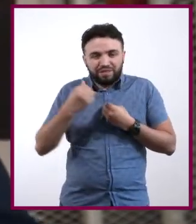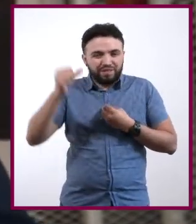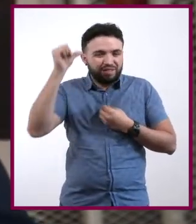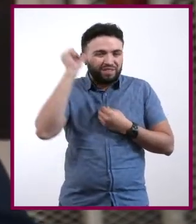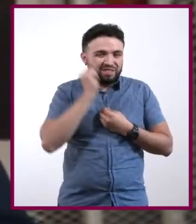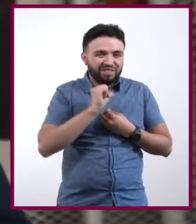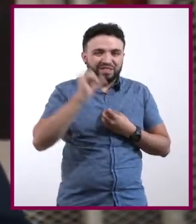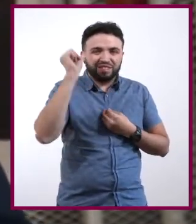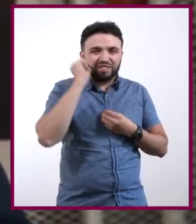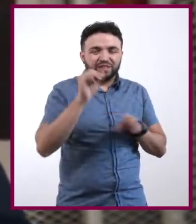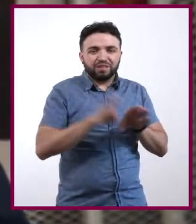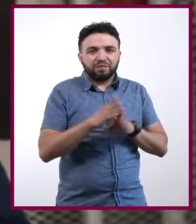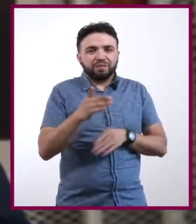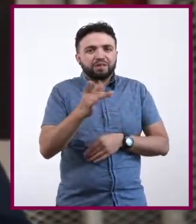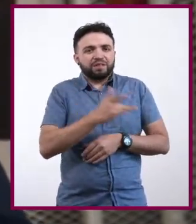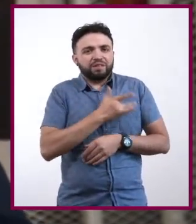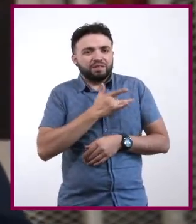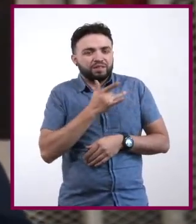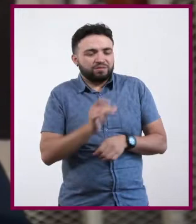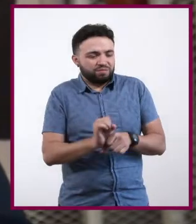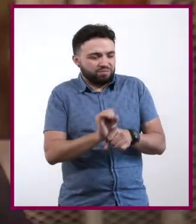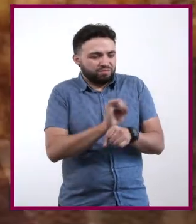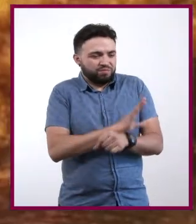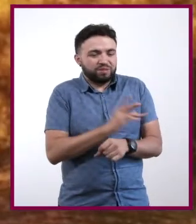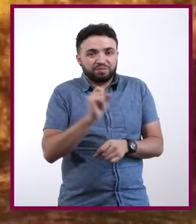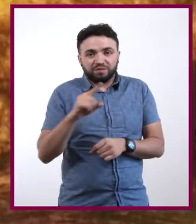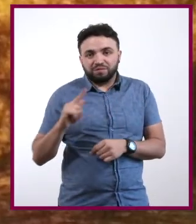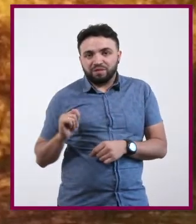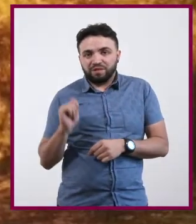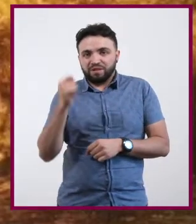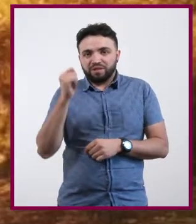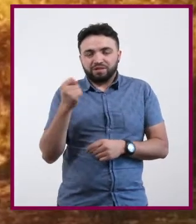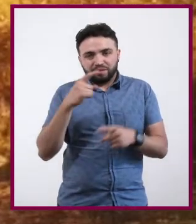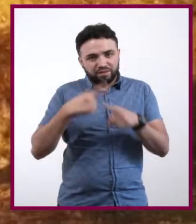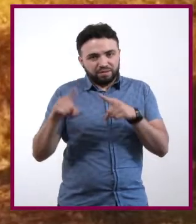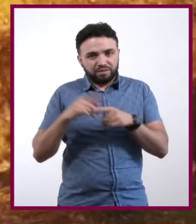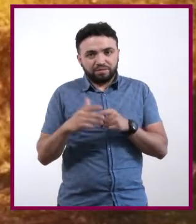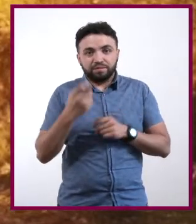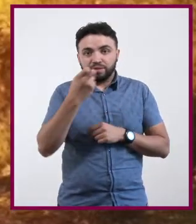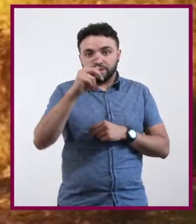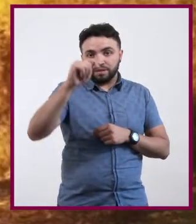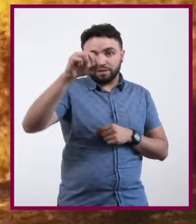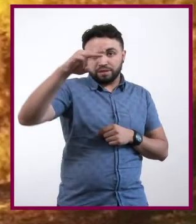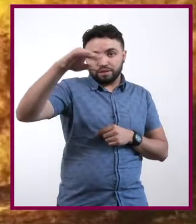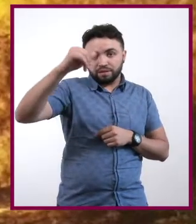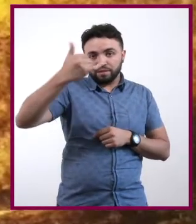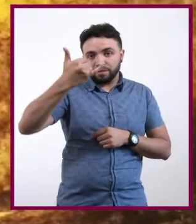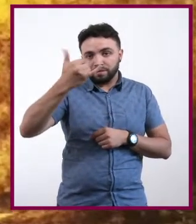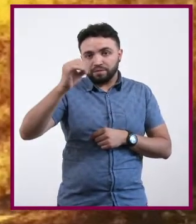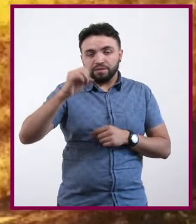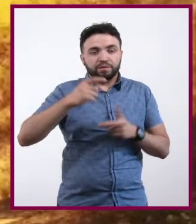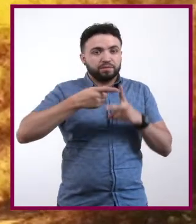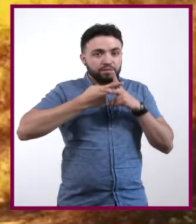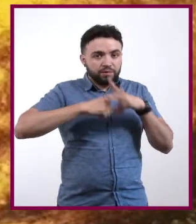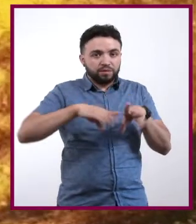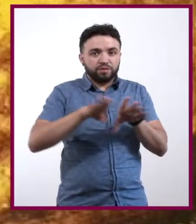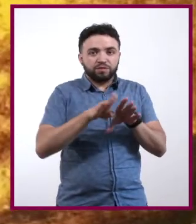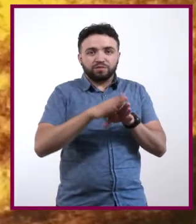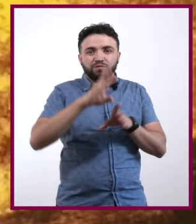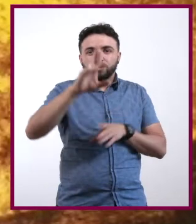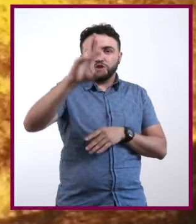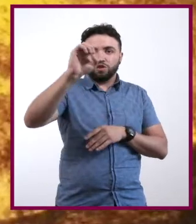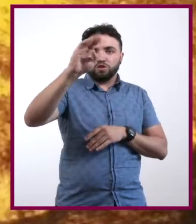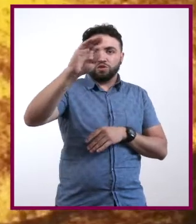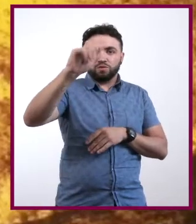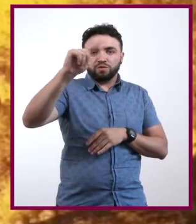siempre fue un entusiasta de la tecnología, por ejemplo. Tamayo empieza a robotizar sus